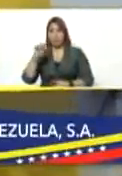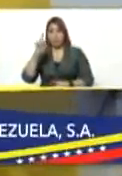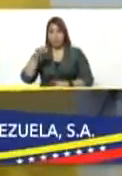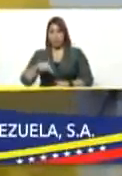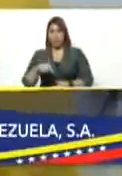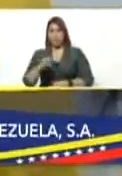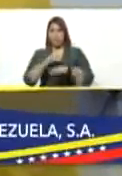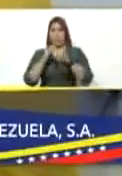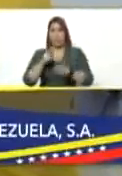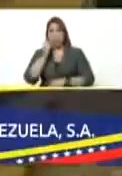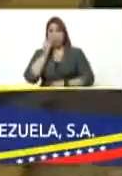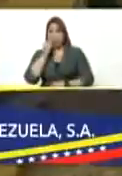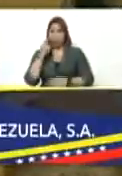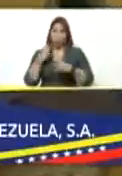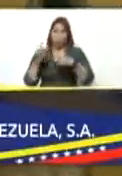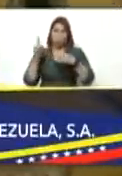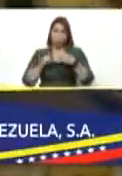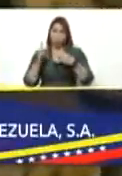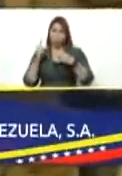Villamonte, también con el ministro